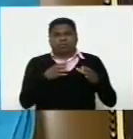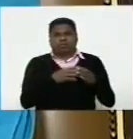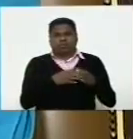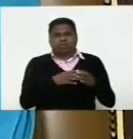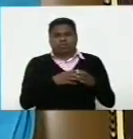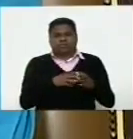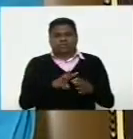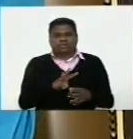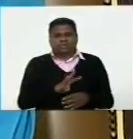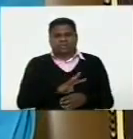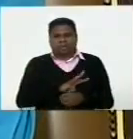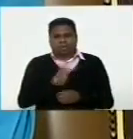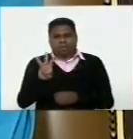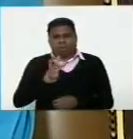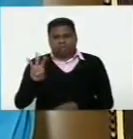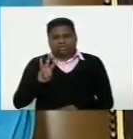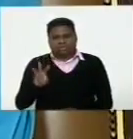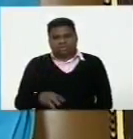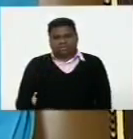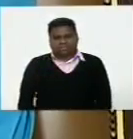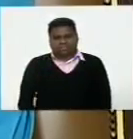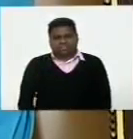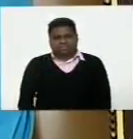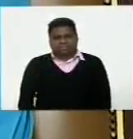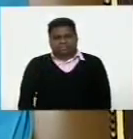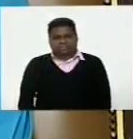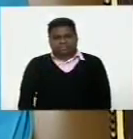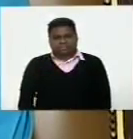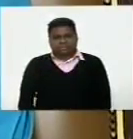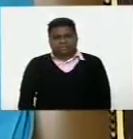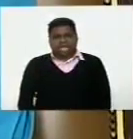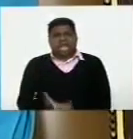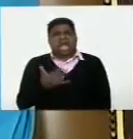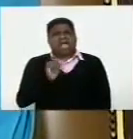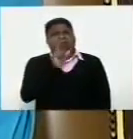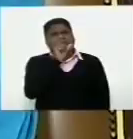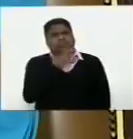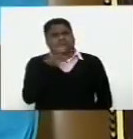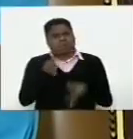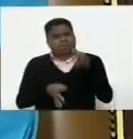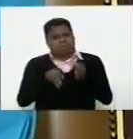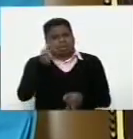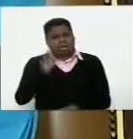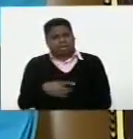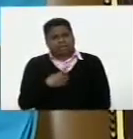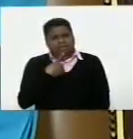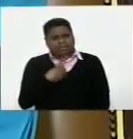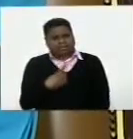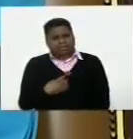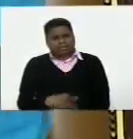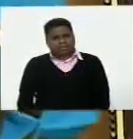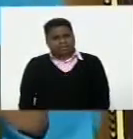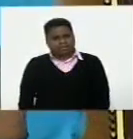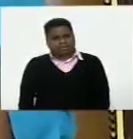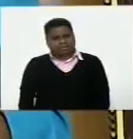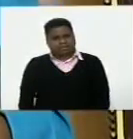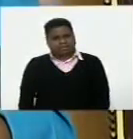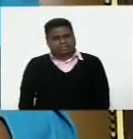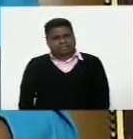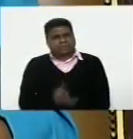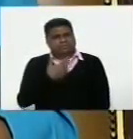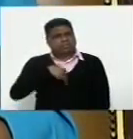con internacional, de eso de solidaridad, y hay un legislador que me dice, ¿en qué andan? ¿No? Me escribe, yo le digo, estamos